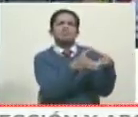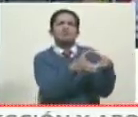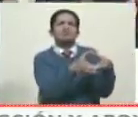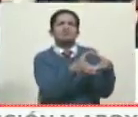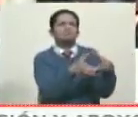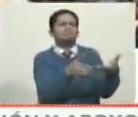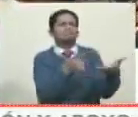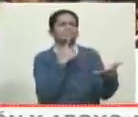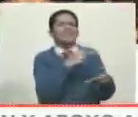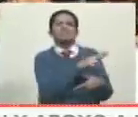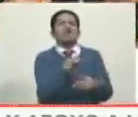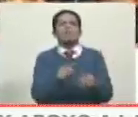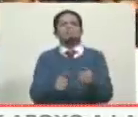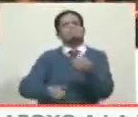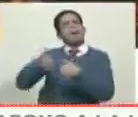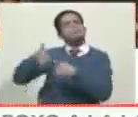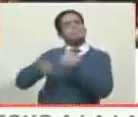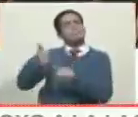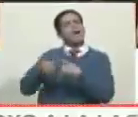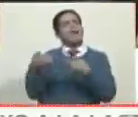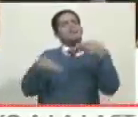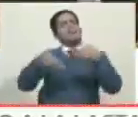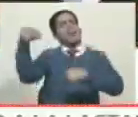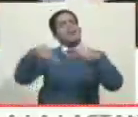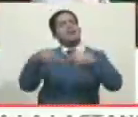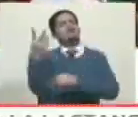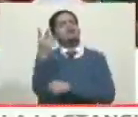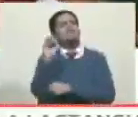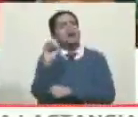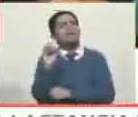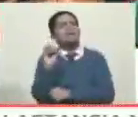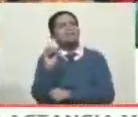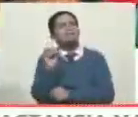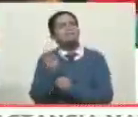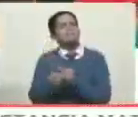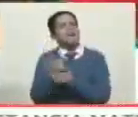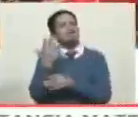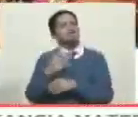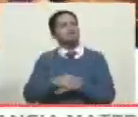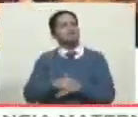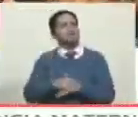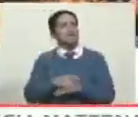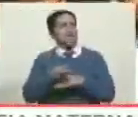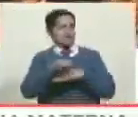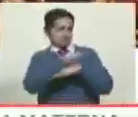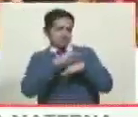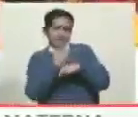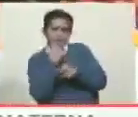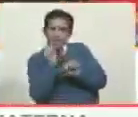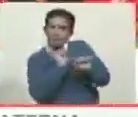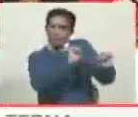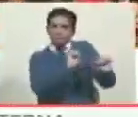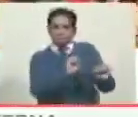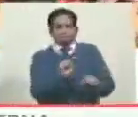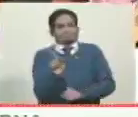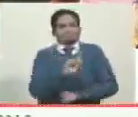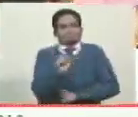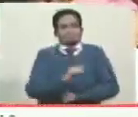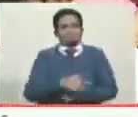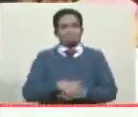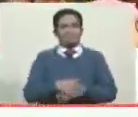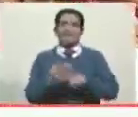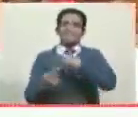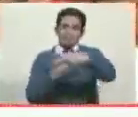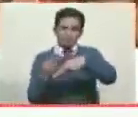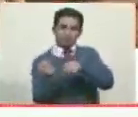participaron en las elecciones del 20 de mayo no fue porque el gobierno se los impidió no fue porque la revolución se